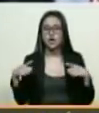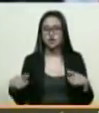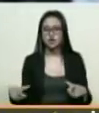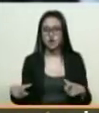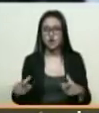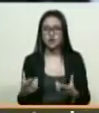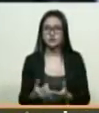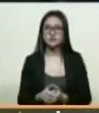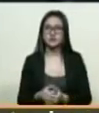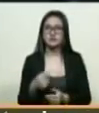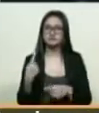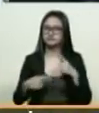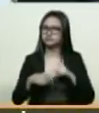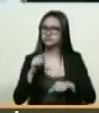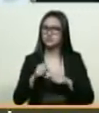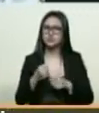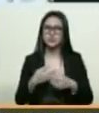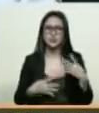también, incluso